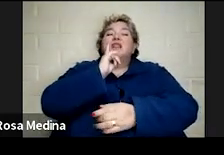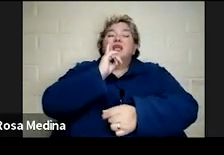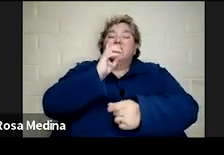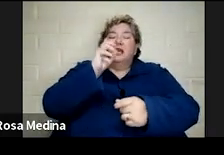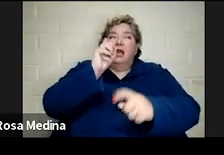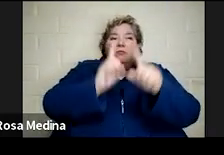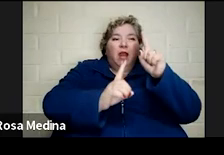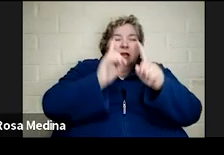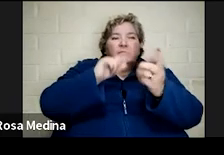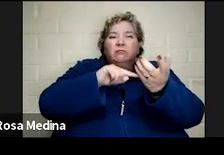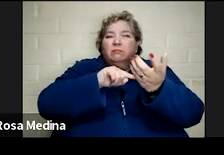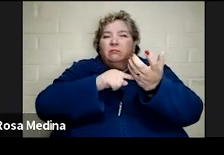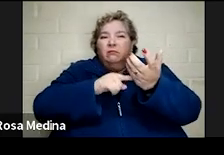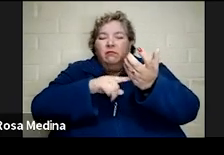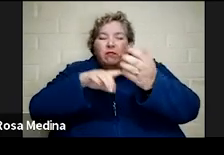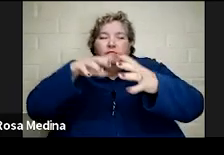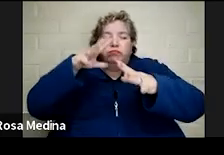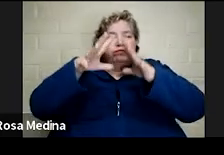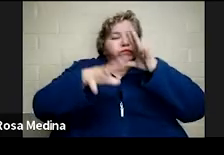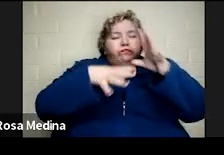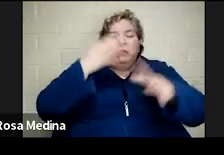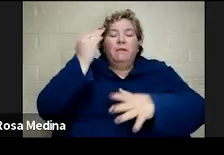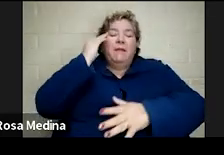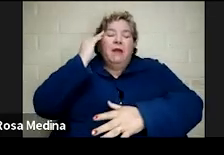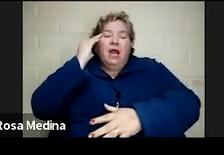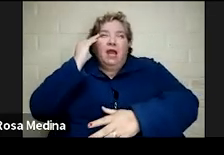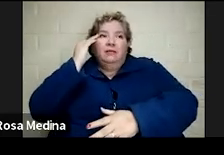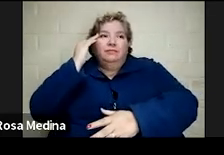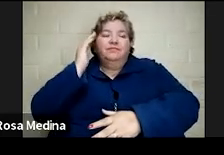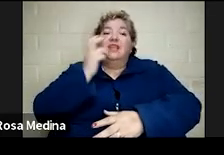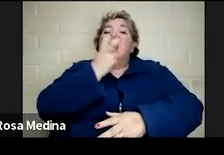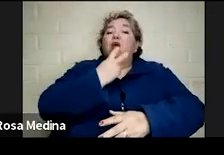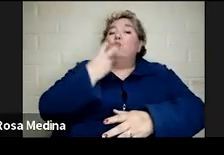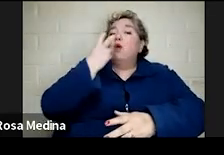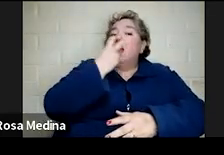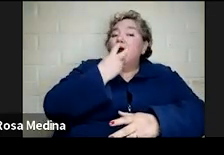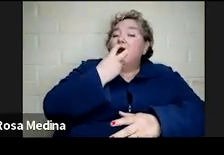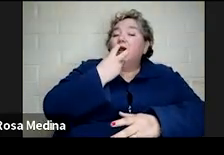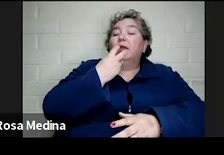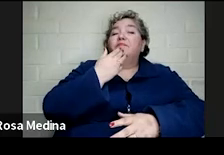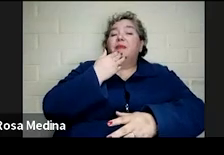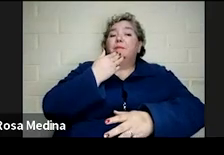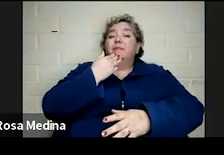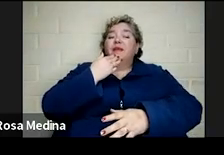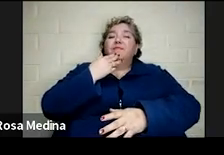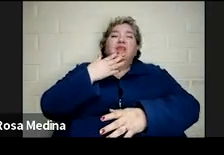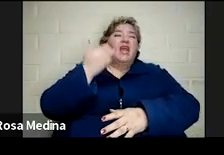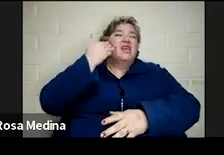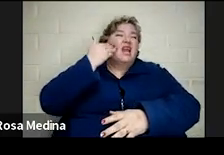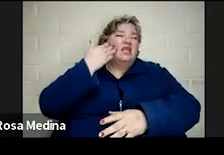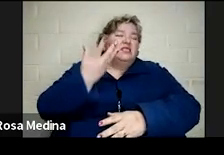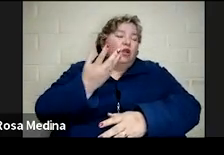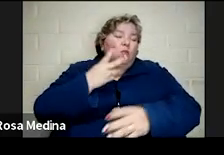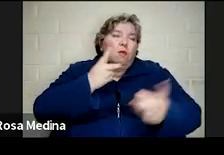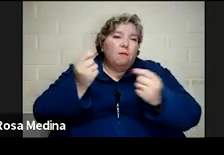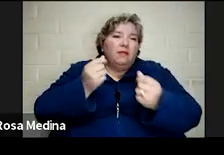para ir memorizando más cosas. O el lenguaje ya empieza a tener es muy similar a un lenguaje, a un